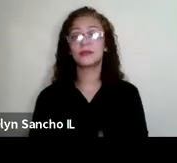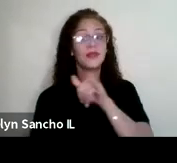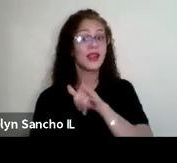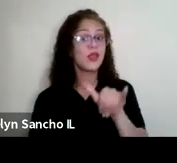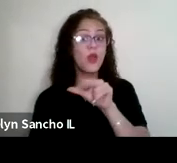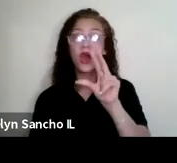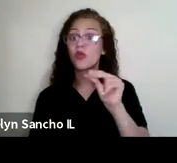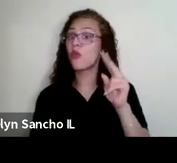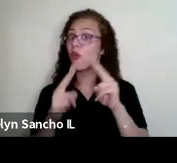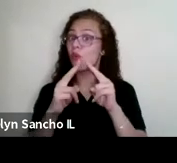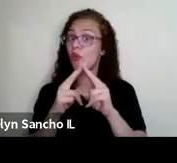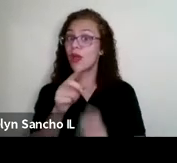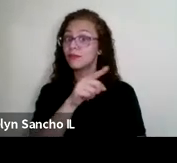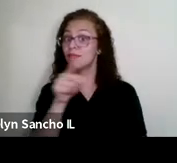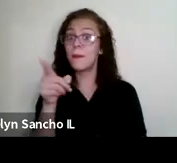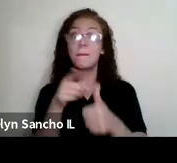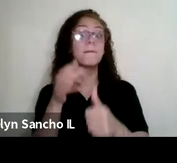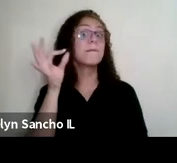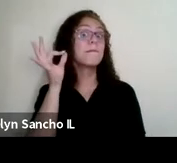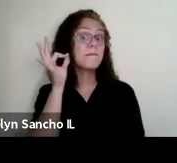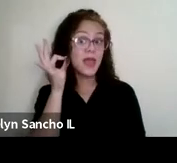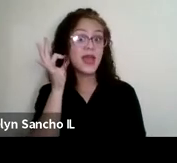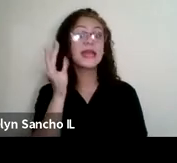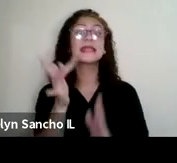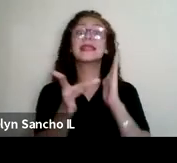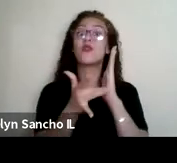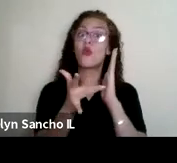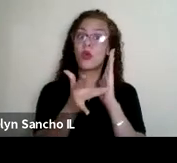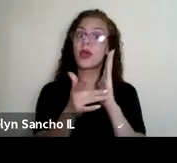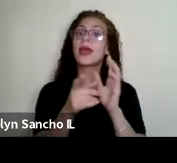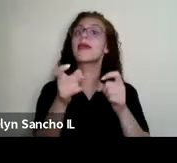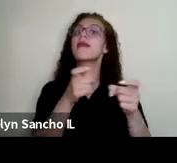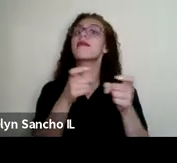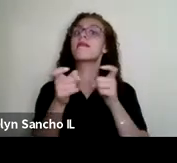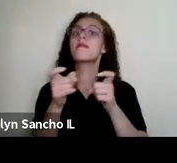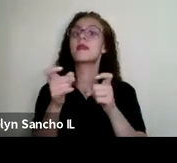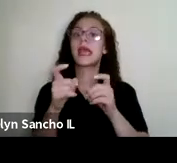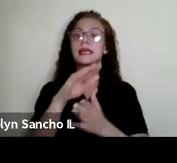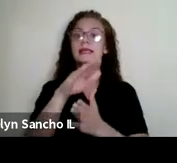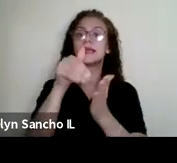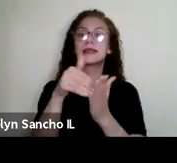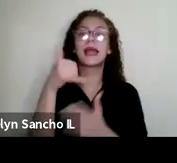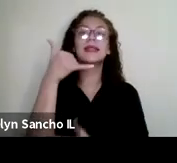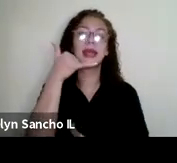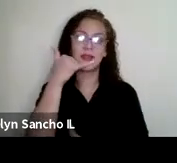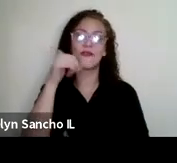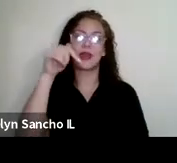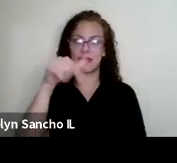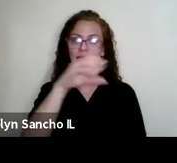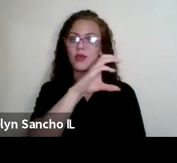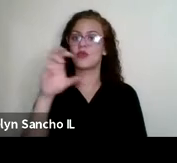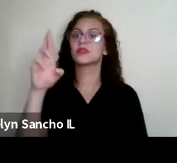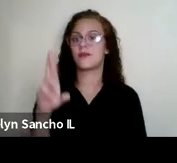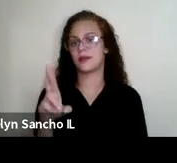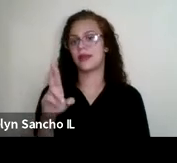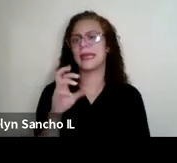conocemos a nuestras primeras mujeres en las tecnologías que manejaban la central telefónica aquí en Costa Rica